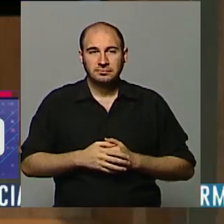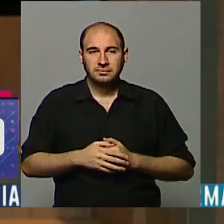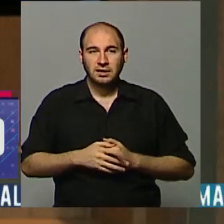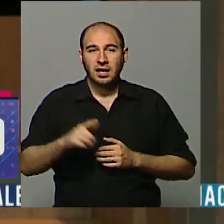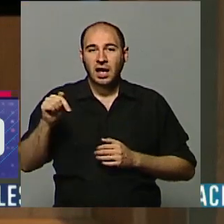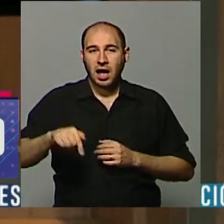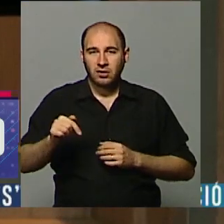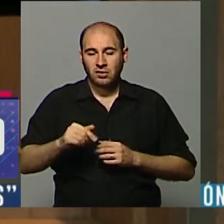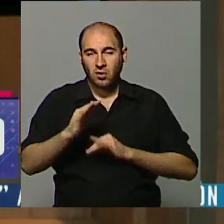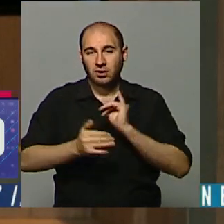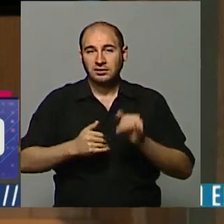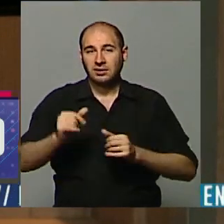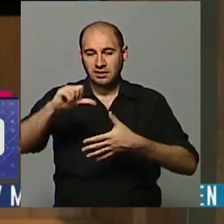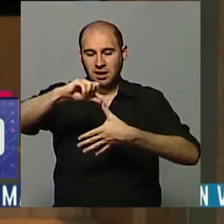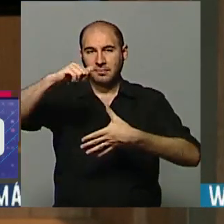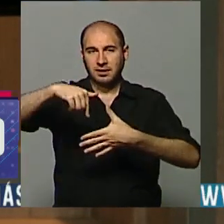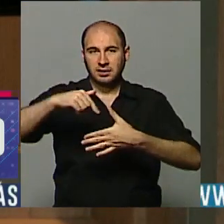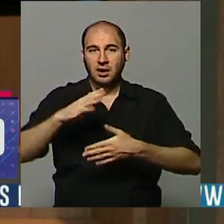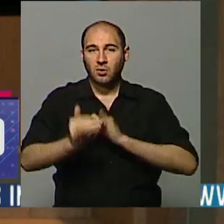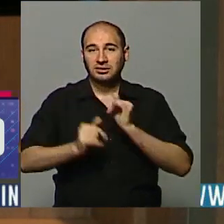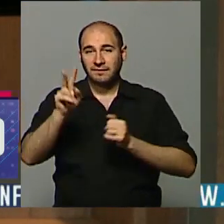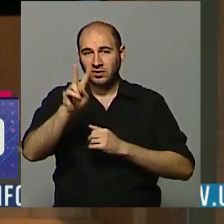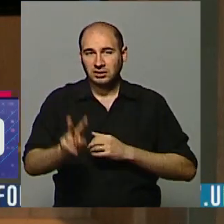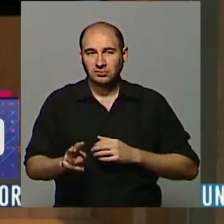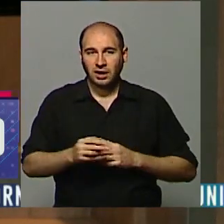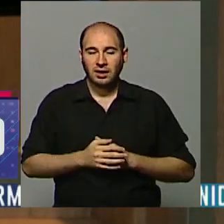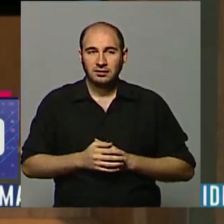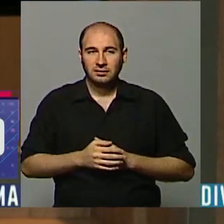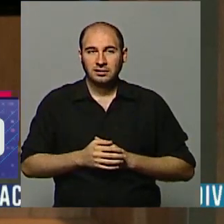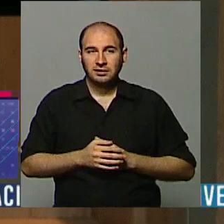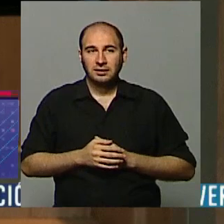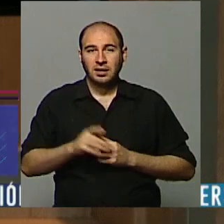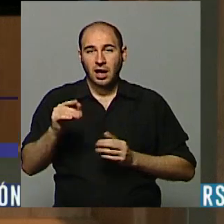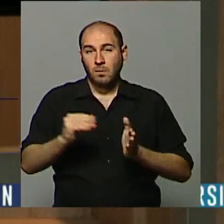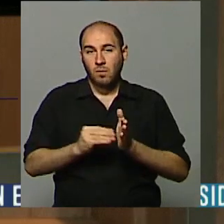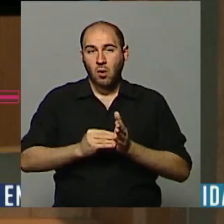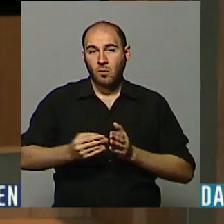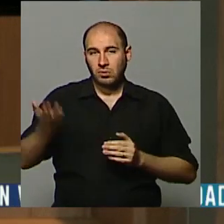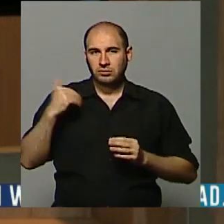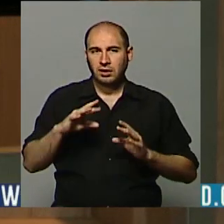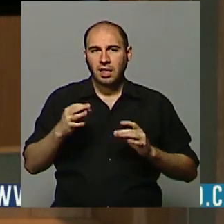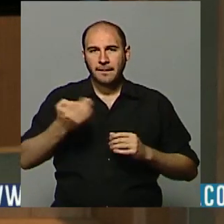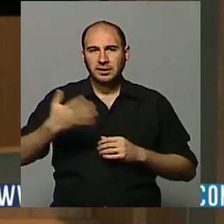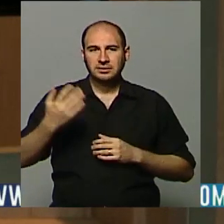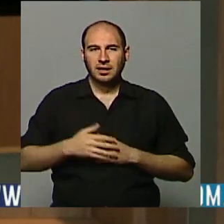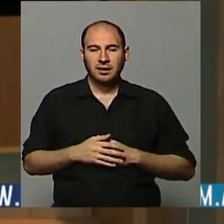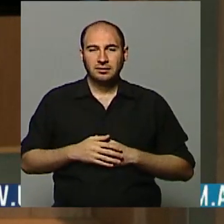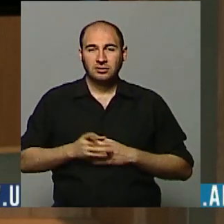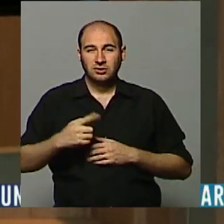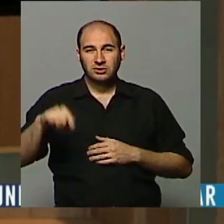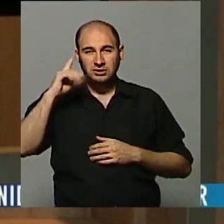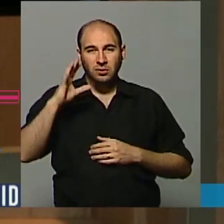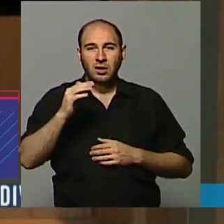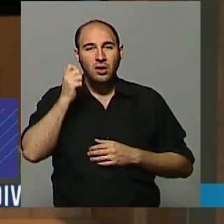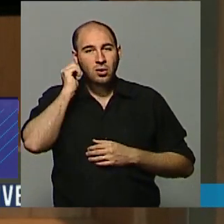Bueno, ahora nos venimos a la región latinoamericana y hablamos de Venezuela, porque se vivieron momentos bastante particulares. Recordemos que